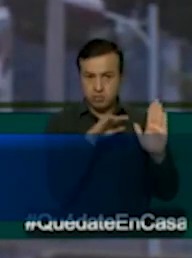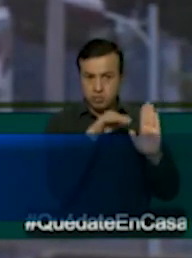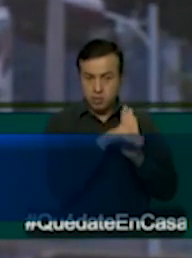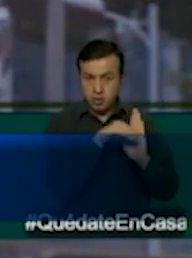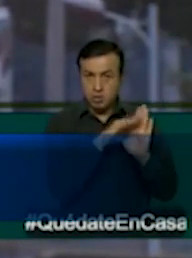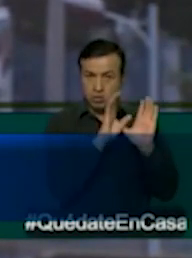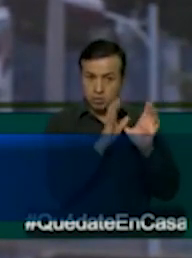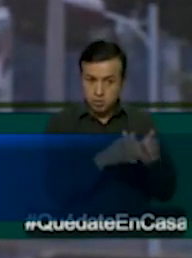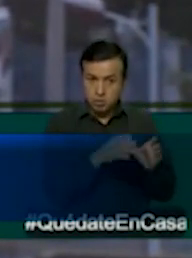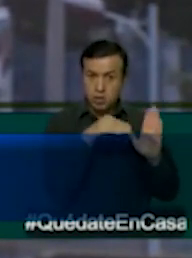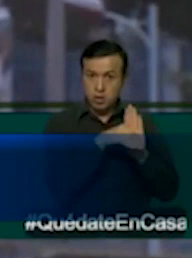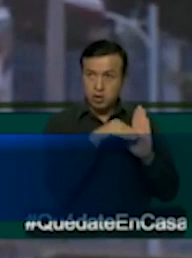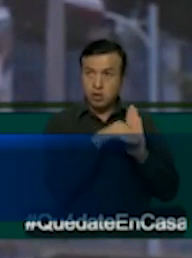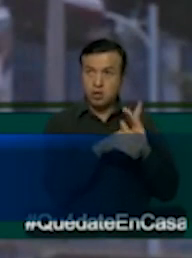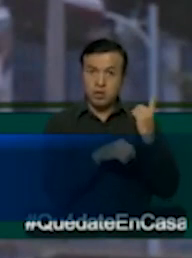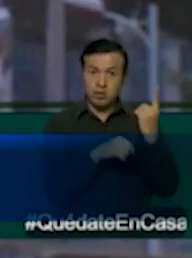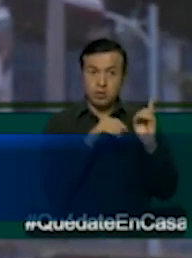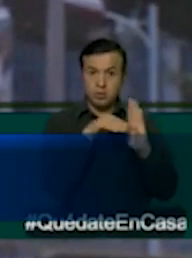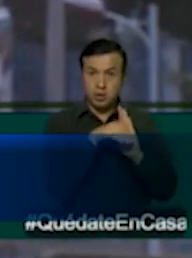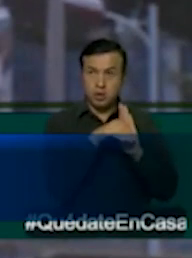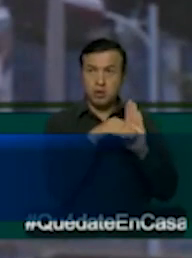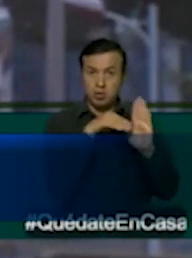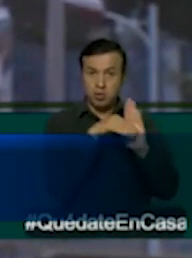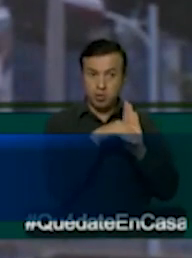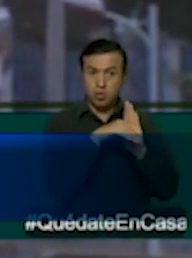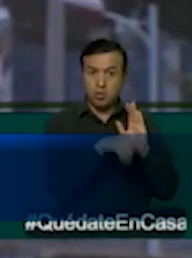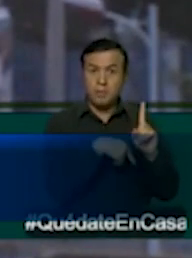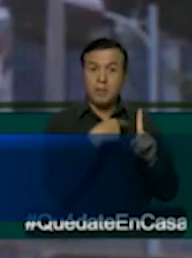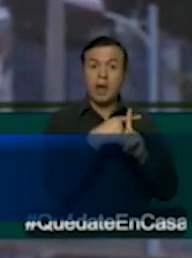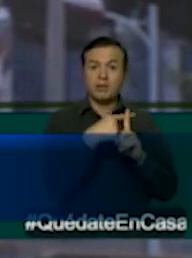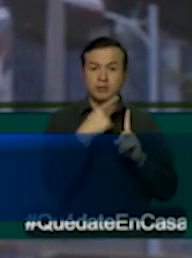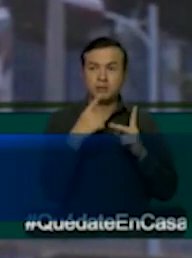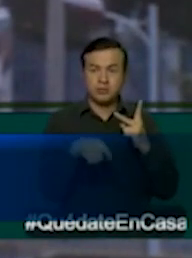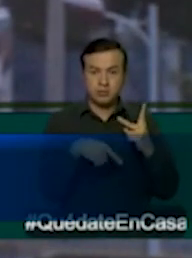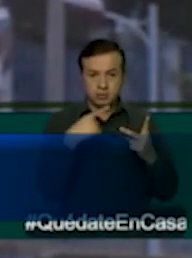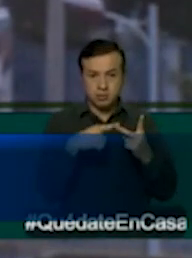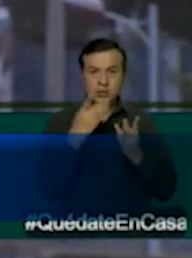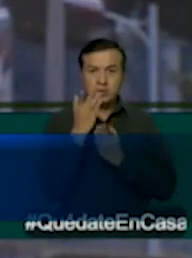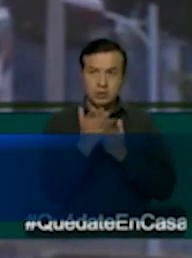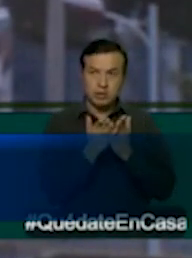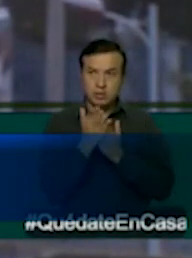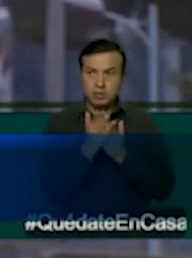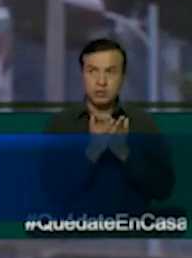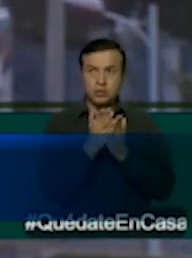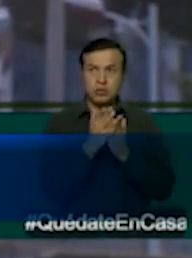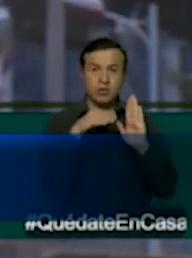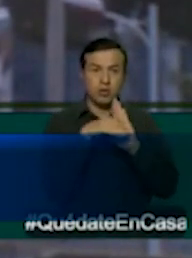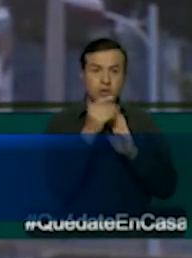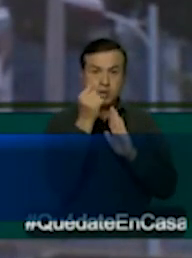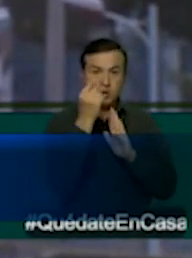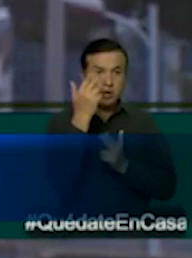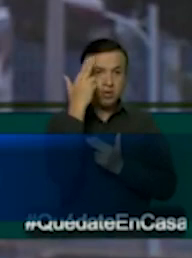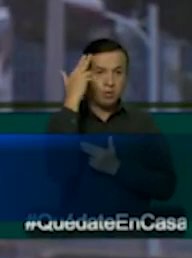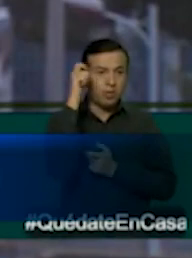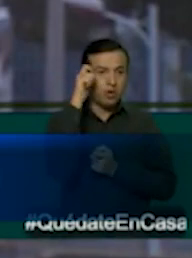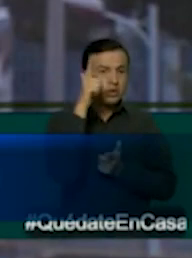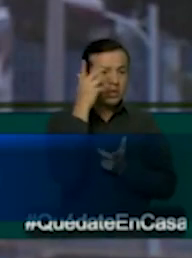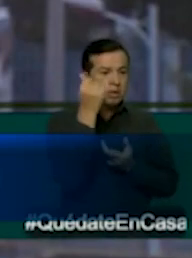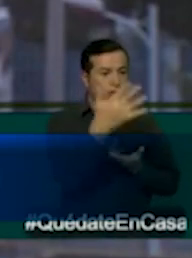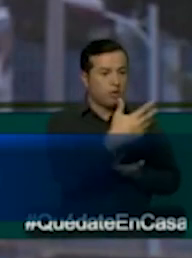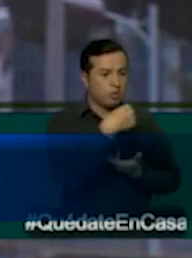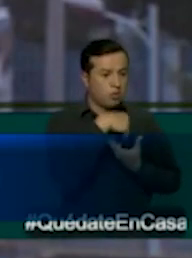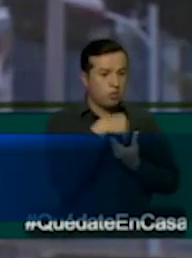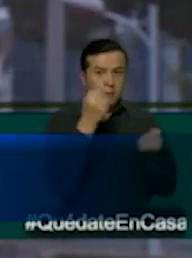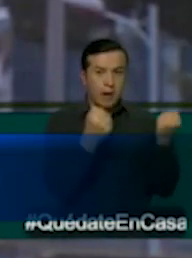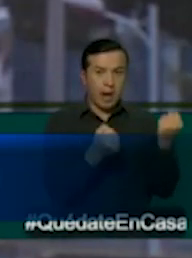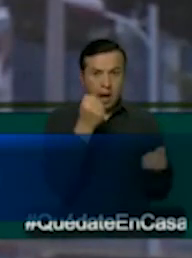del sector financiero, no solamente que funcionan los bancos, sino que también funciona el servicio de traslado de valores, porque necesitamos